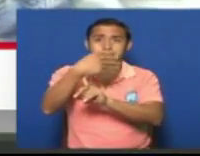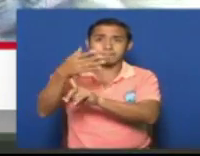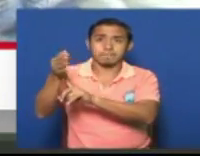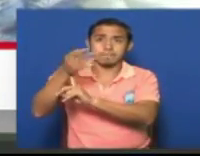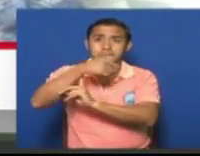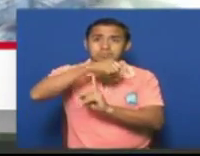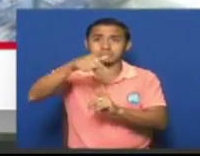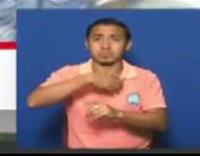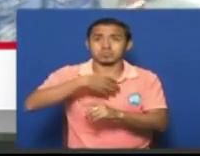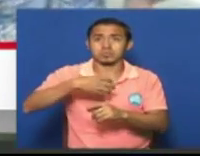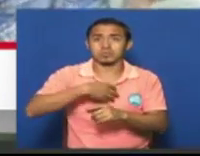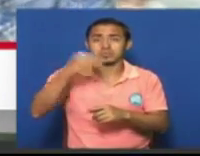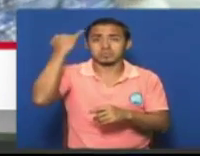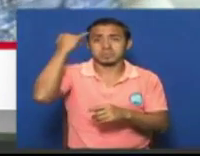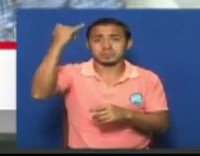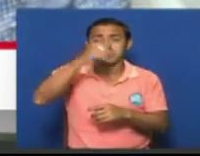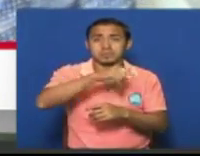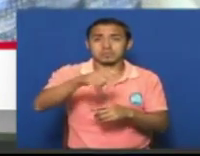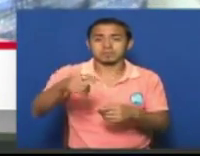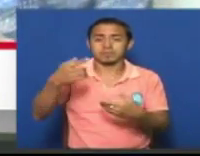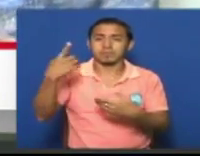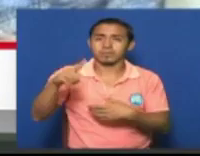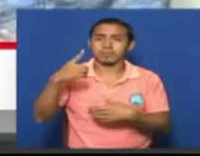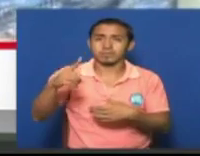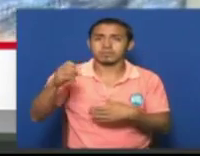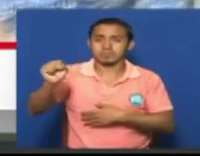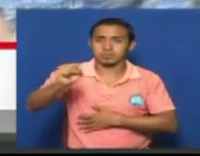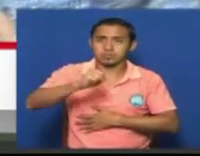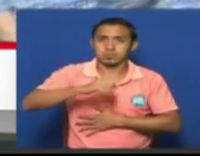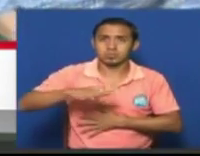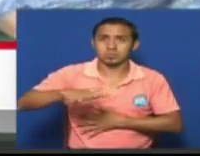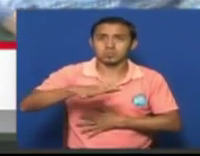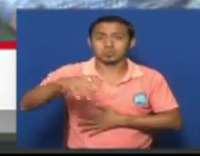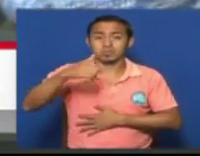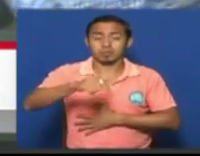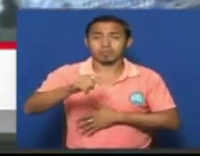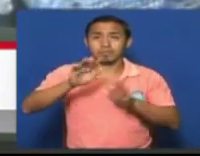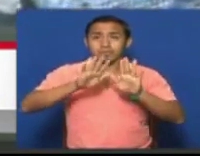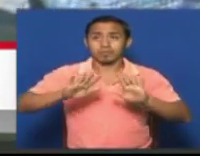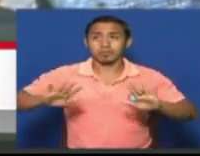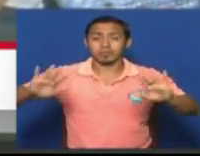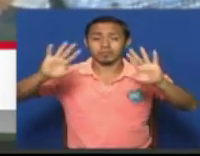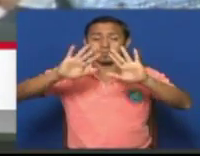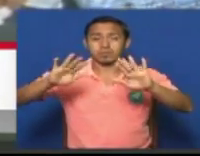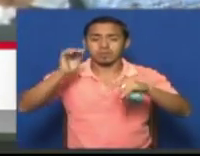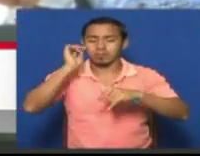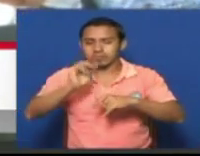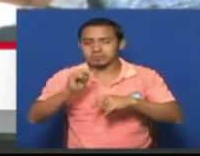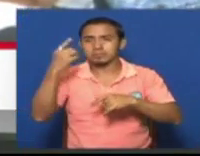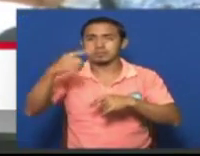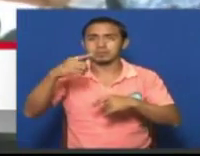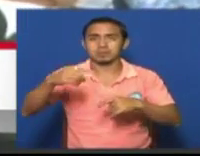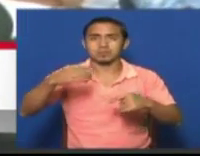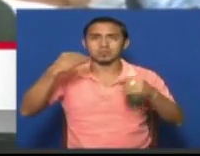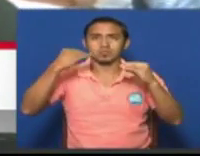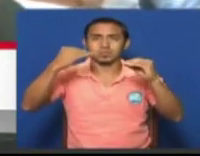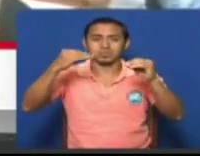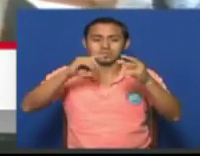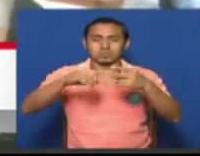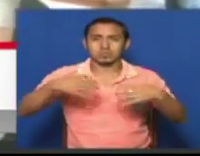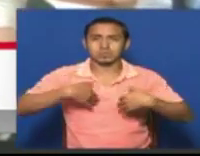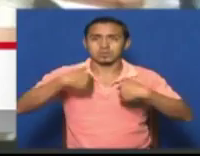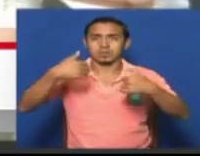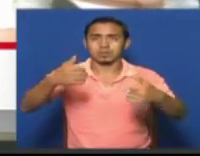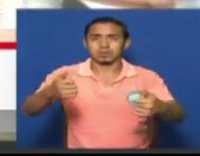generacionales dentro de los derechos sociales esta convención reconoce el derecho a la educación el derecho a la salud